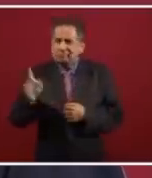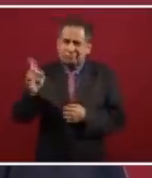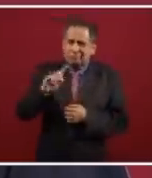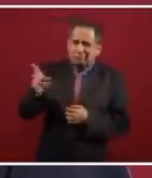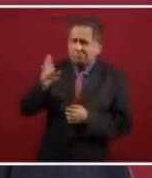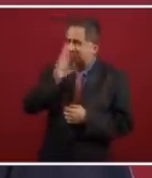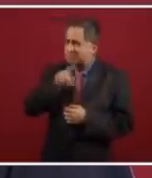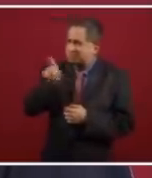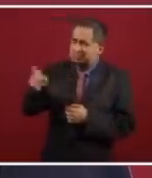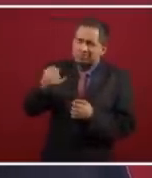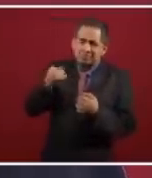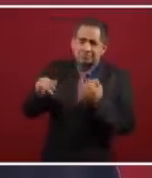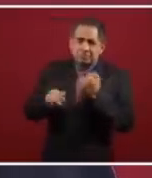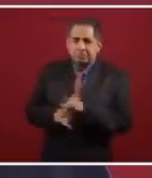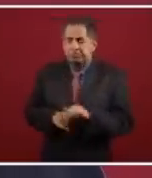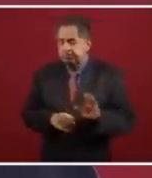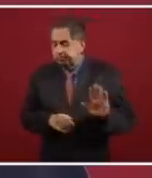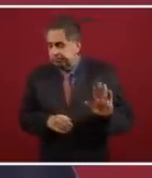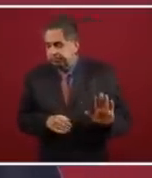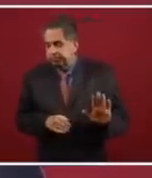cuestionamientos, pero